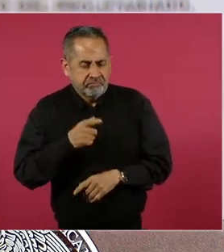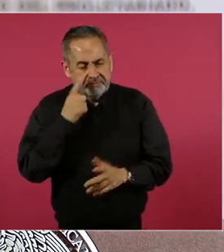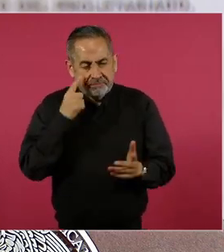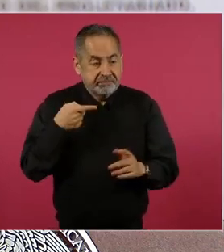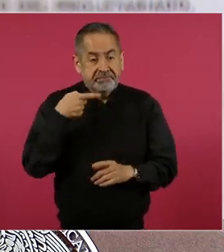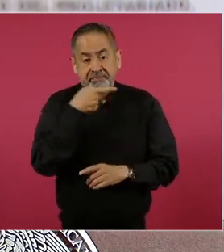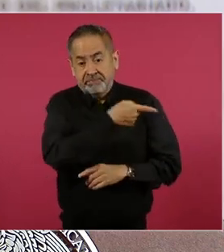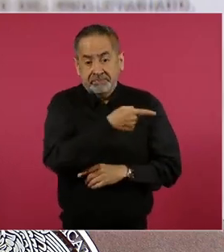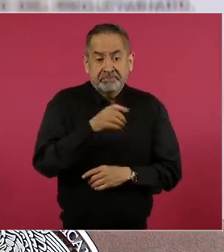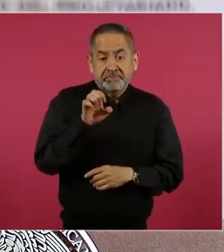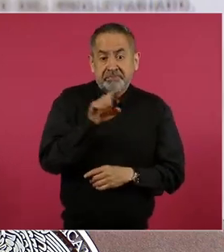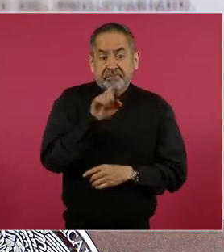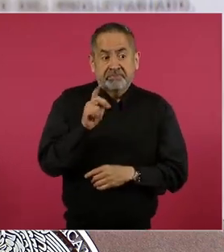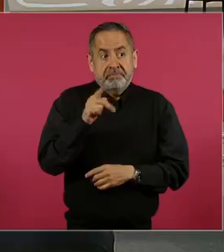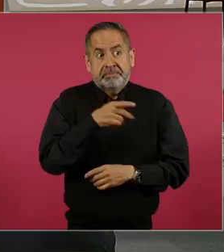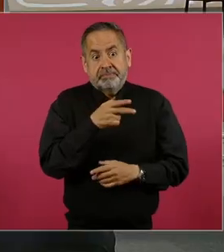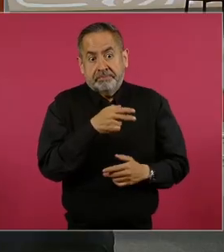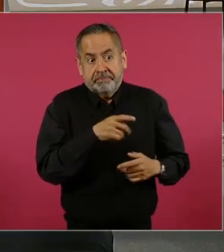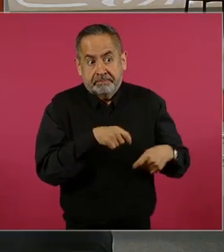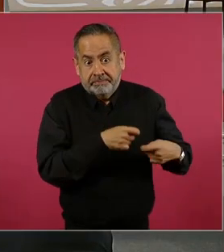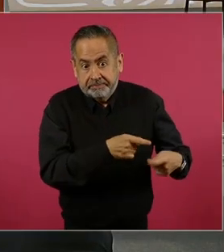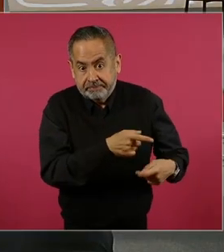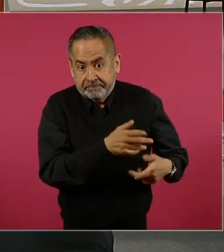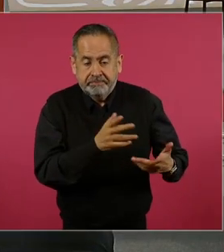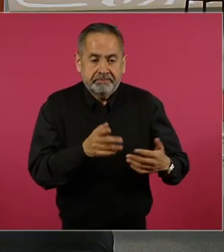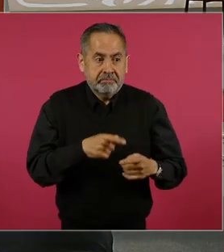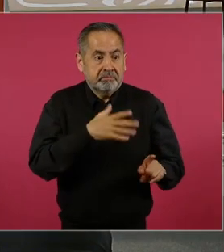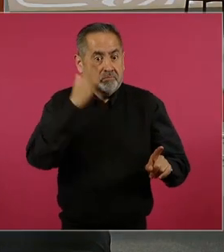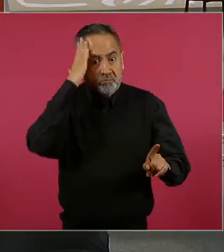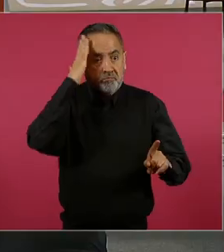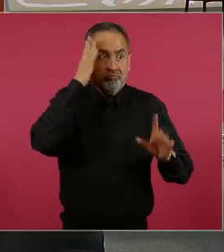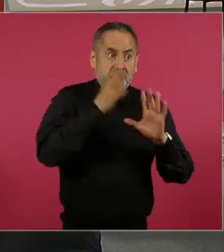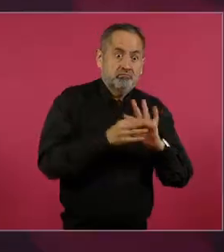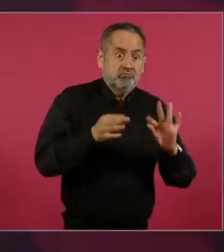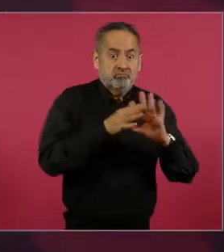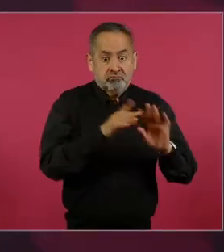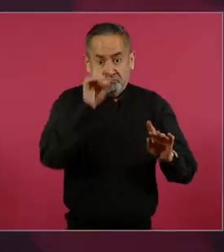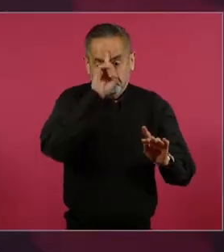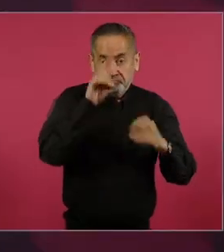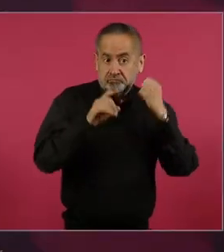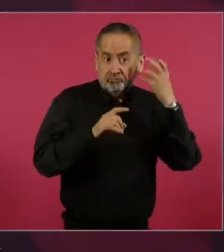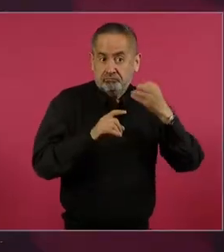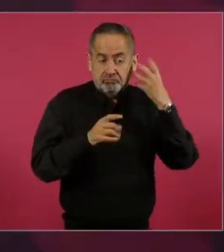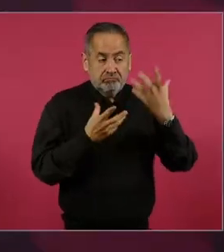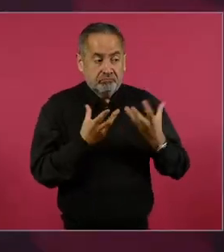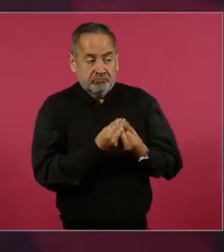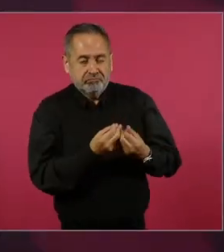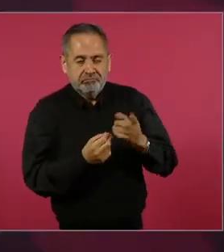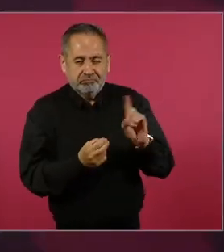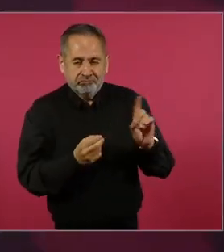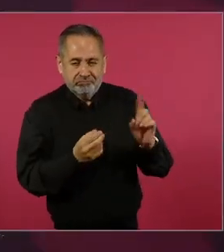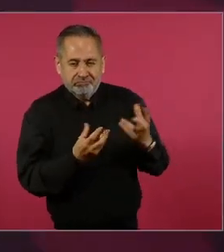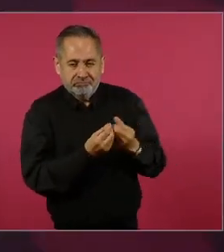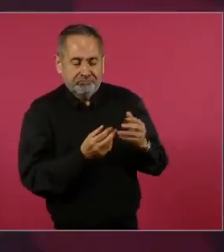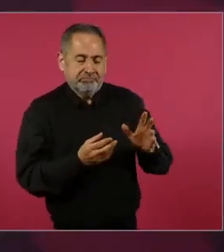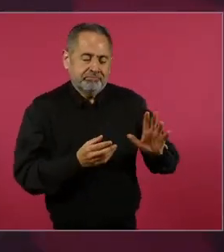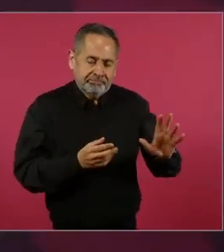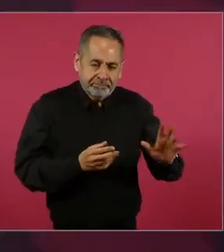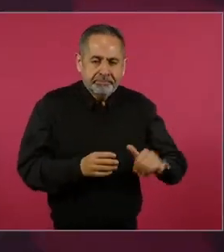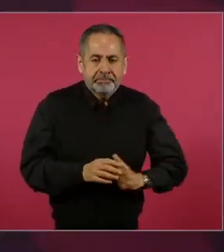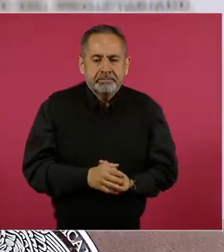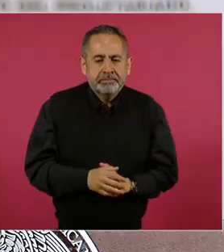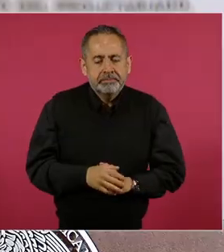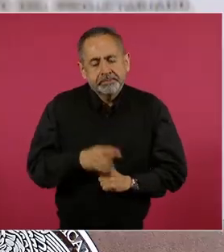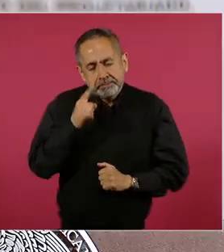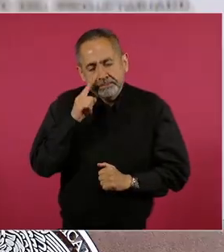Zedillo, ese es su relevo generacional, como ahora líder moral y discursivo de la derecha. Esto cobra